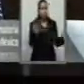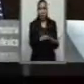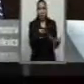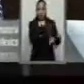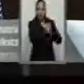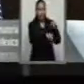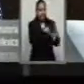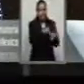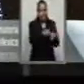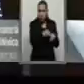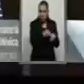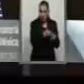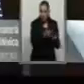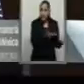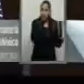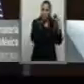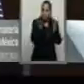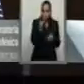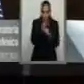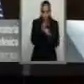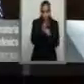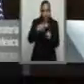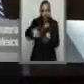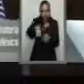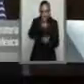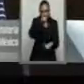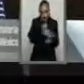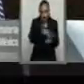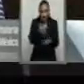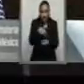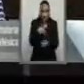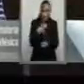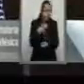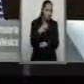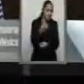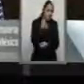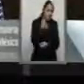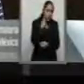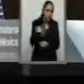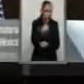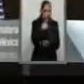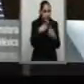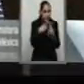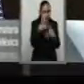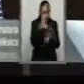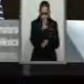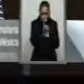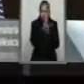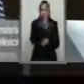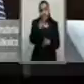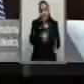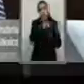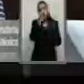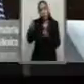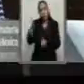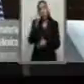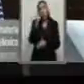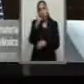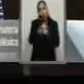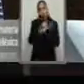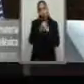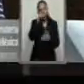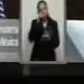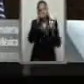por el voto, primero en la Asamblea Constituyente y después en julio de 2018 con la